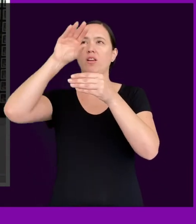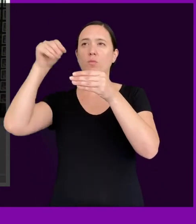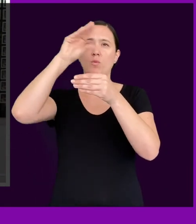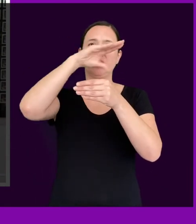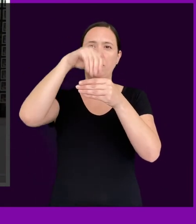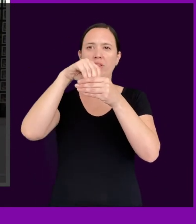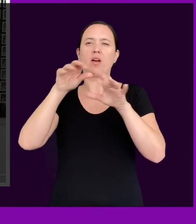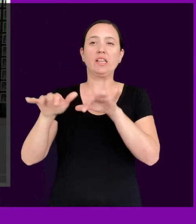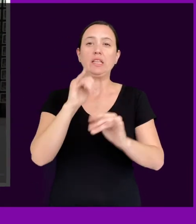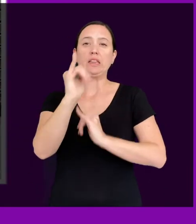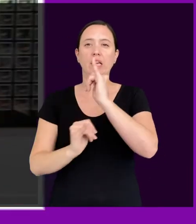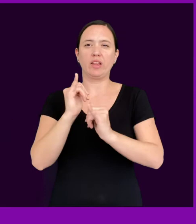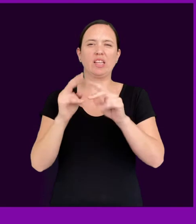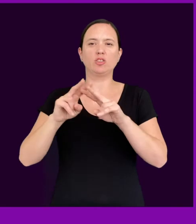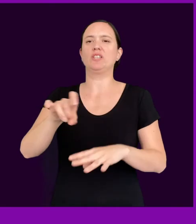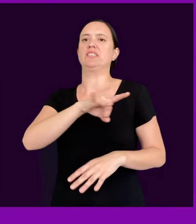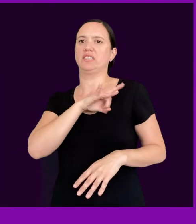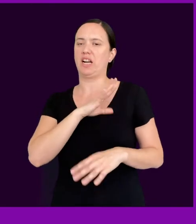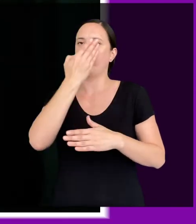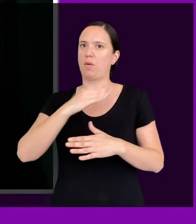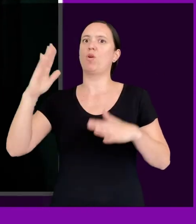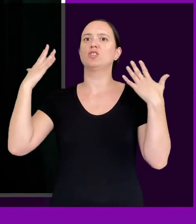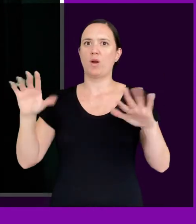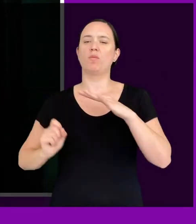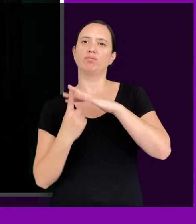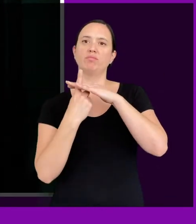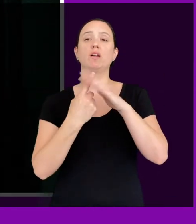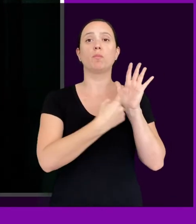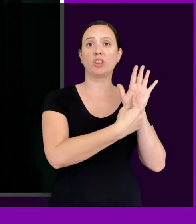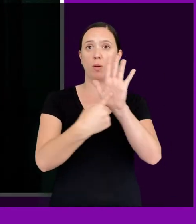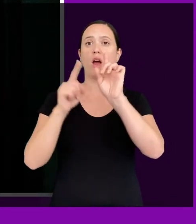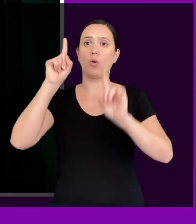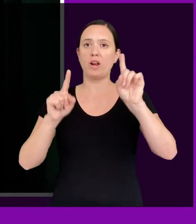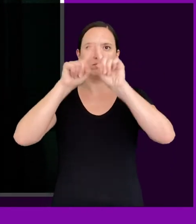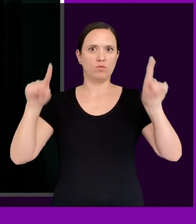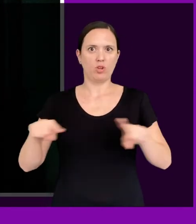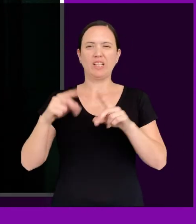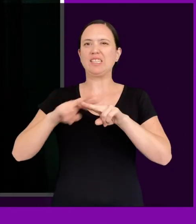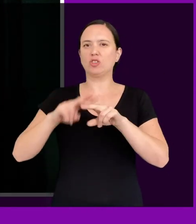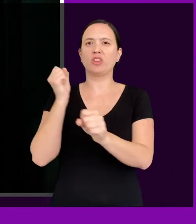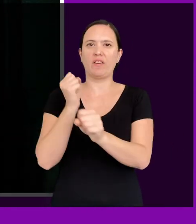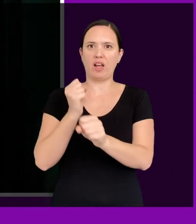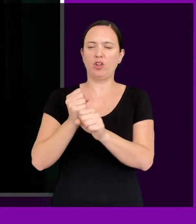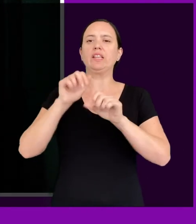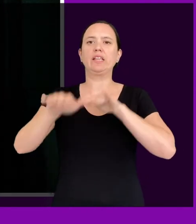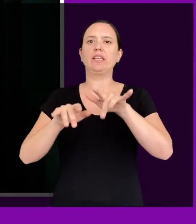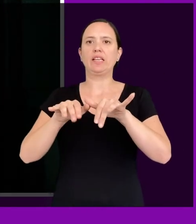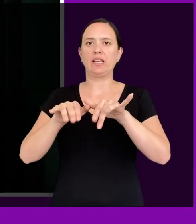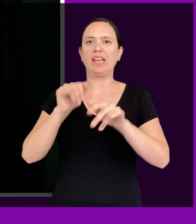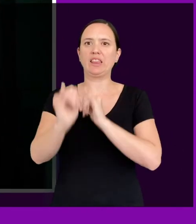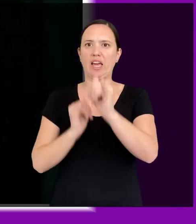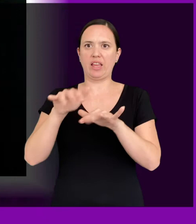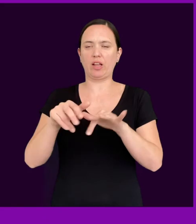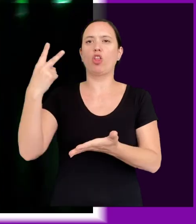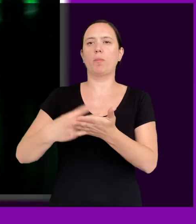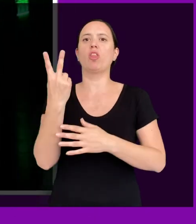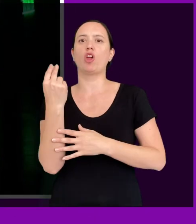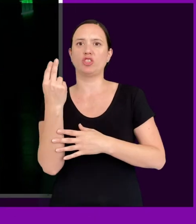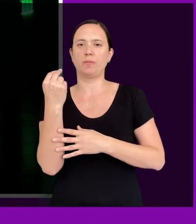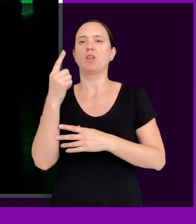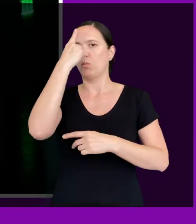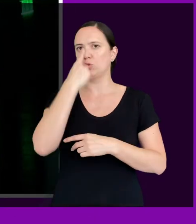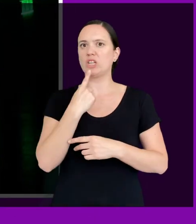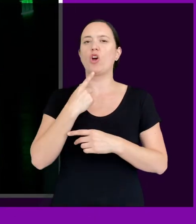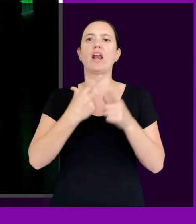y VideoArte en Chile. Aquí te mostramos algunas imágenes de su ciberinstalación realizada en el 2012 en el Museo Nacional de